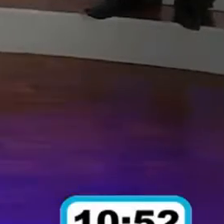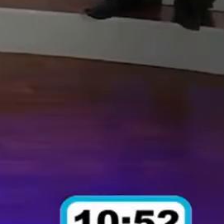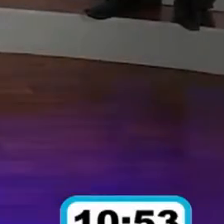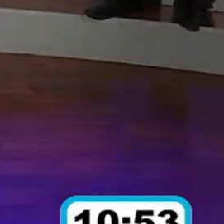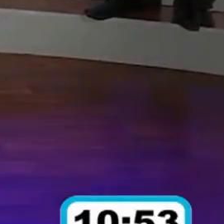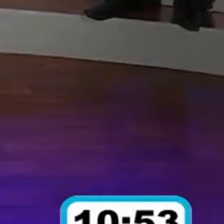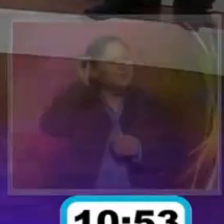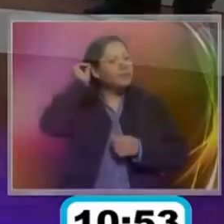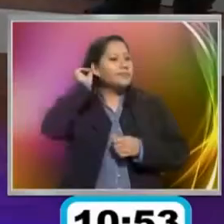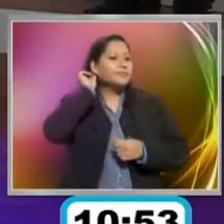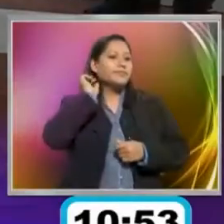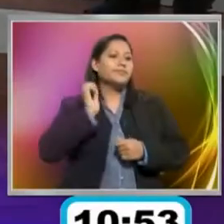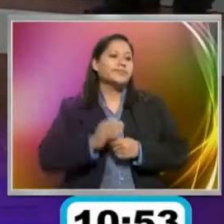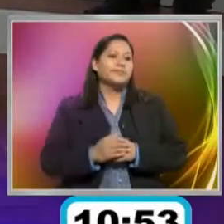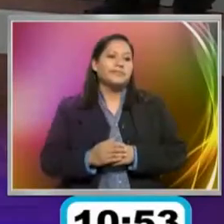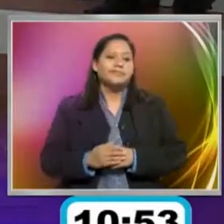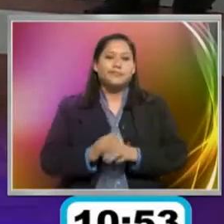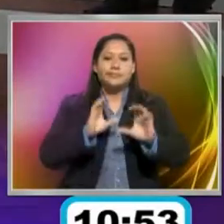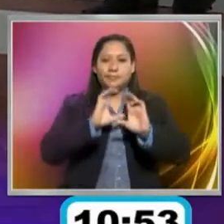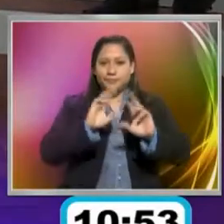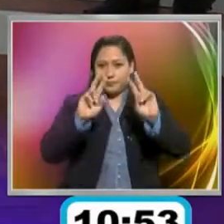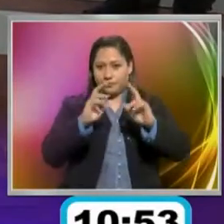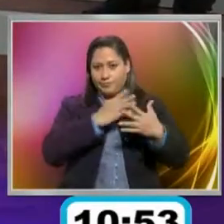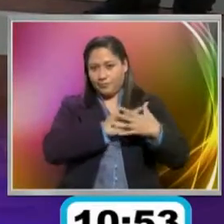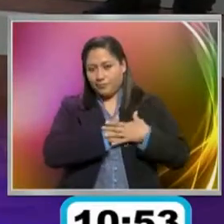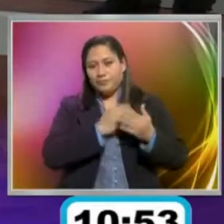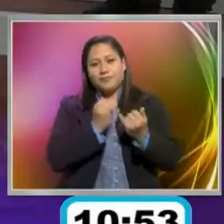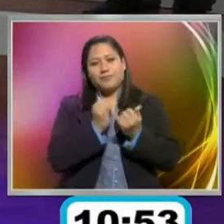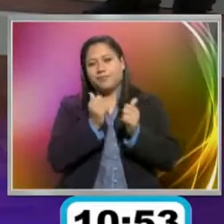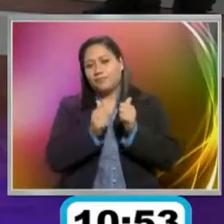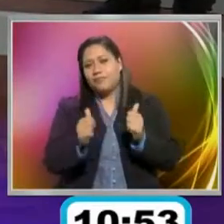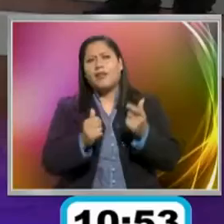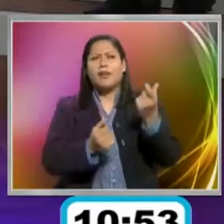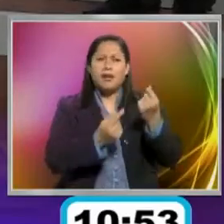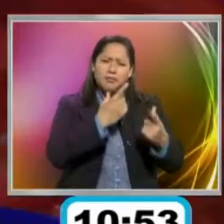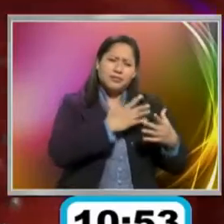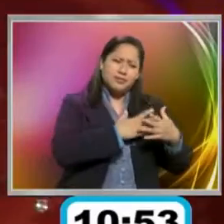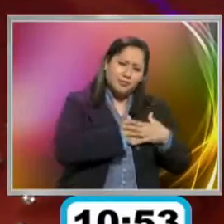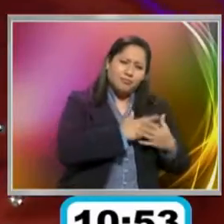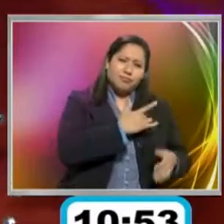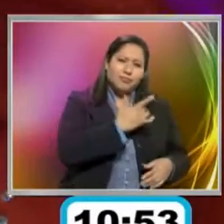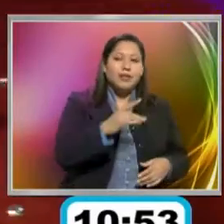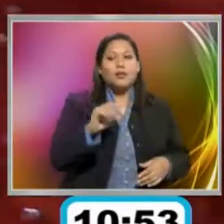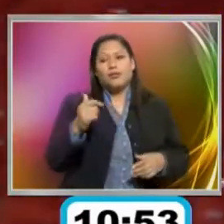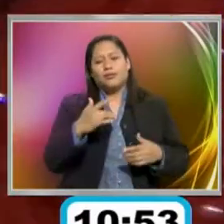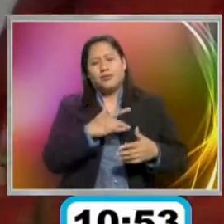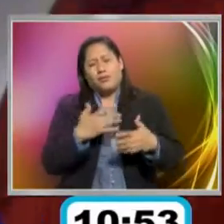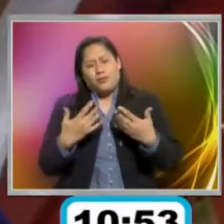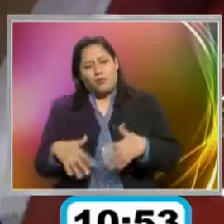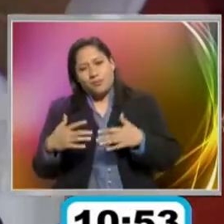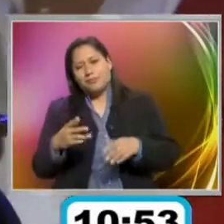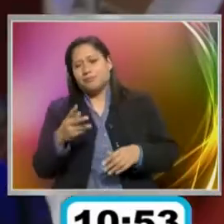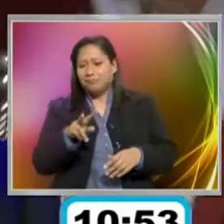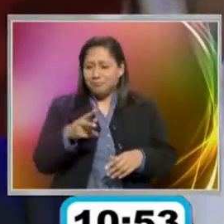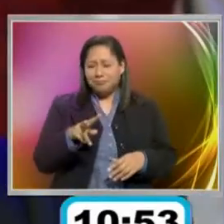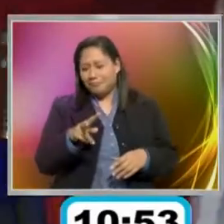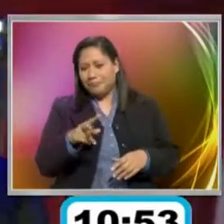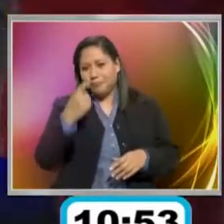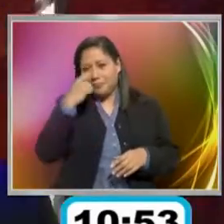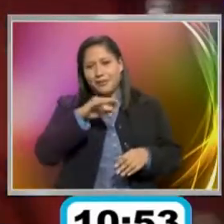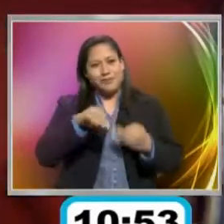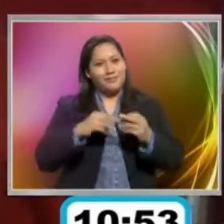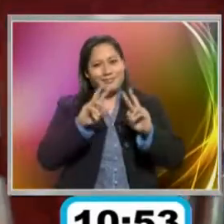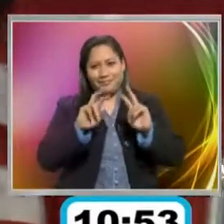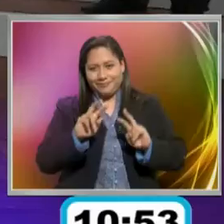también, seguramente. Sí, es que tiene que haber para todo. Hay gente enamorada, hay gente también dolidona y pues hay que variarle para que haya para